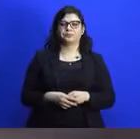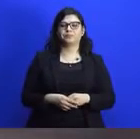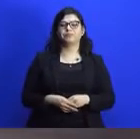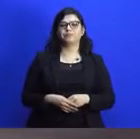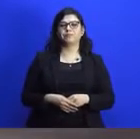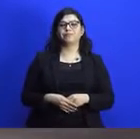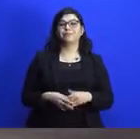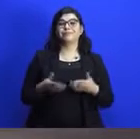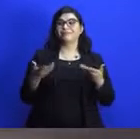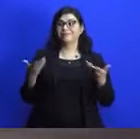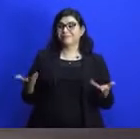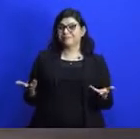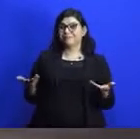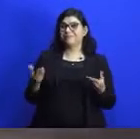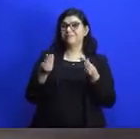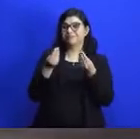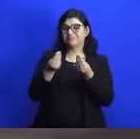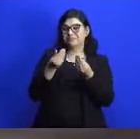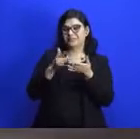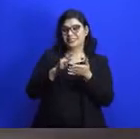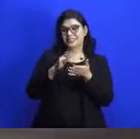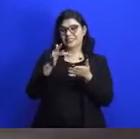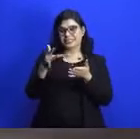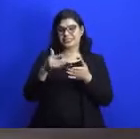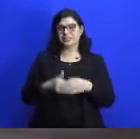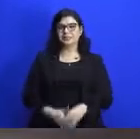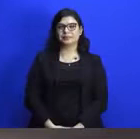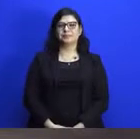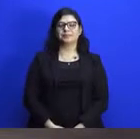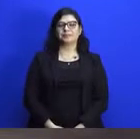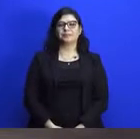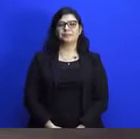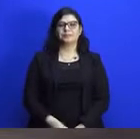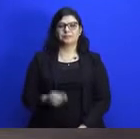Bien, bueno, muchas gracias.